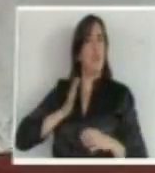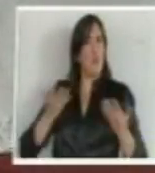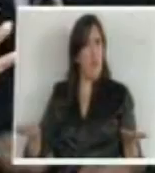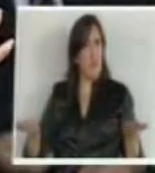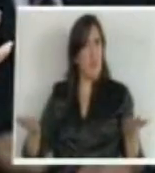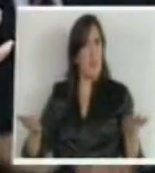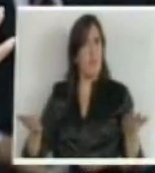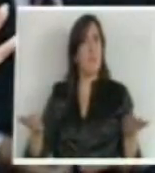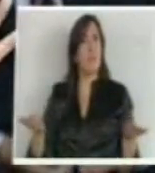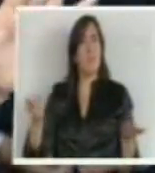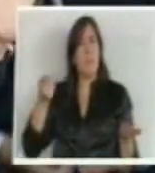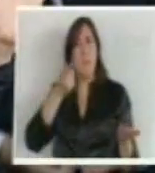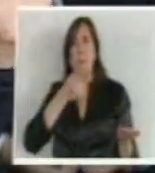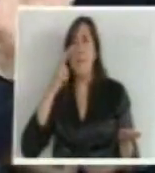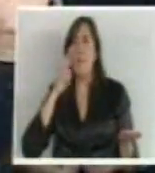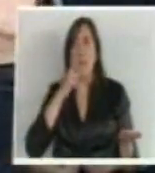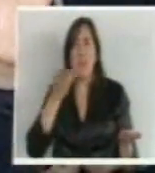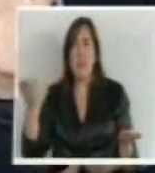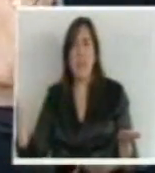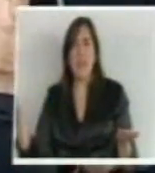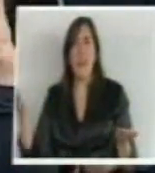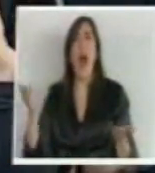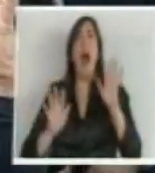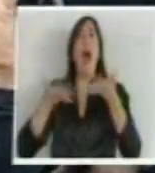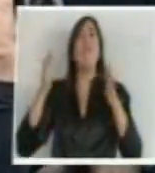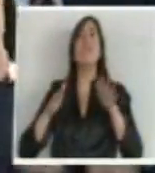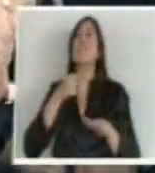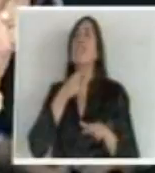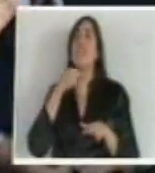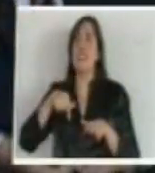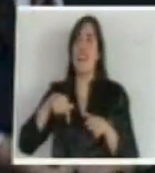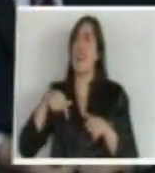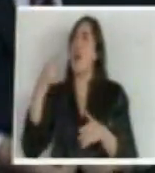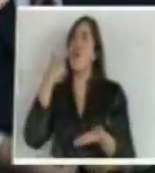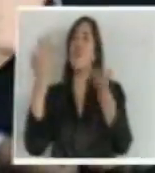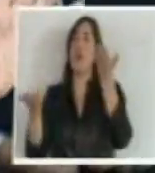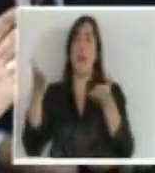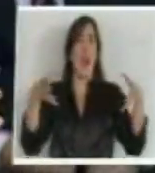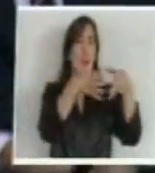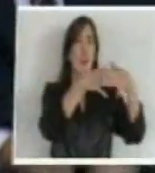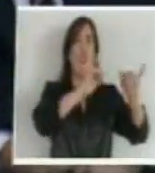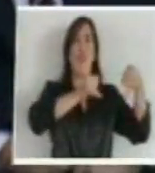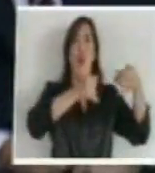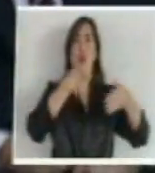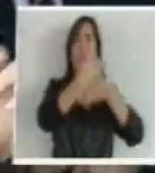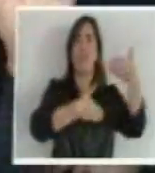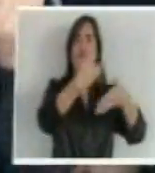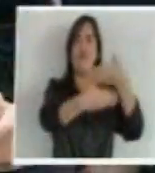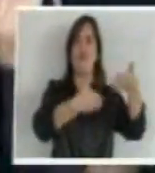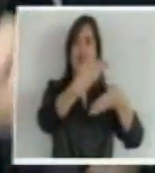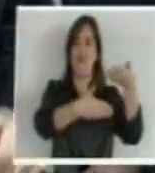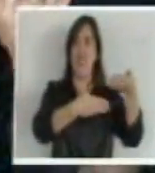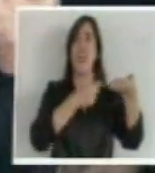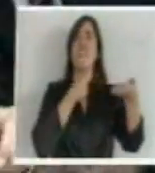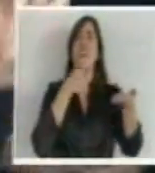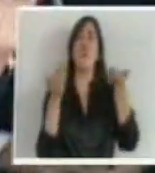Miren, a veces quieren comparar este maravilloso proceso de la juventud con otros. Y yo